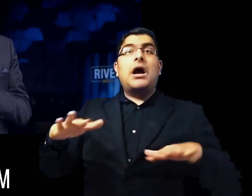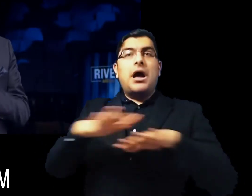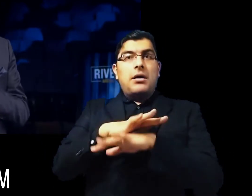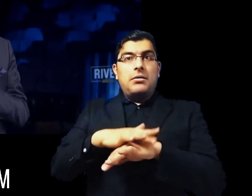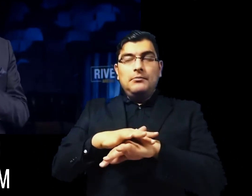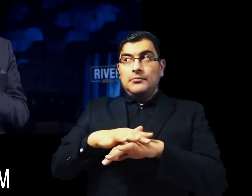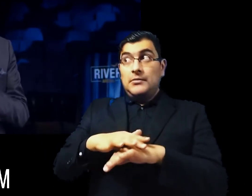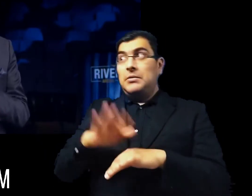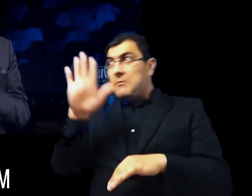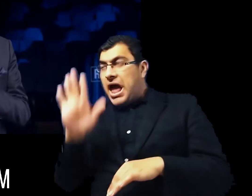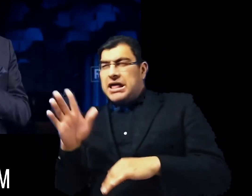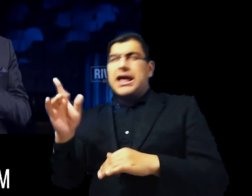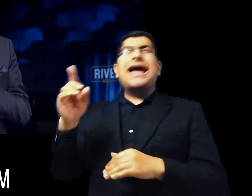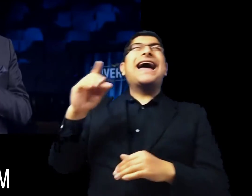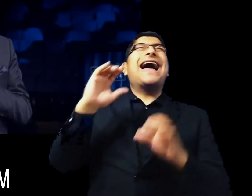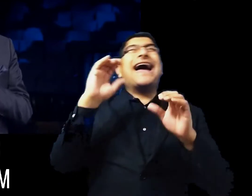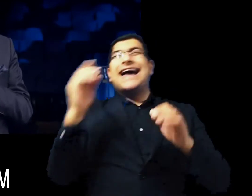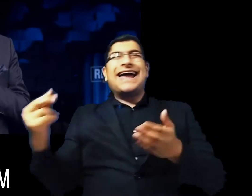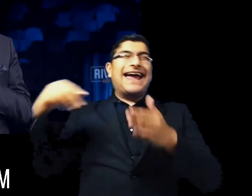coro, pero no conoce a Dios.